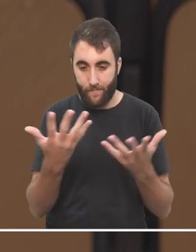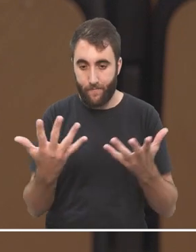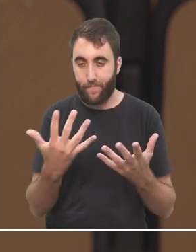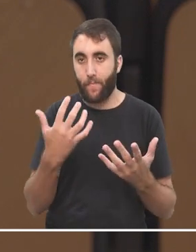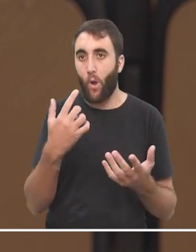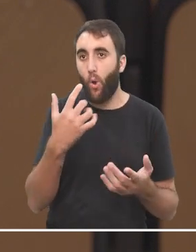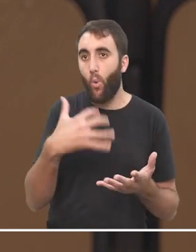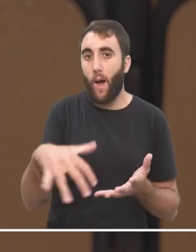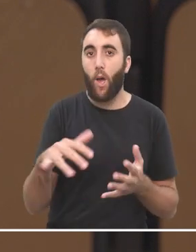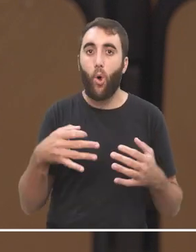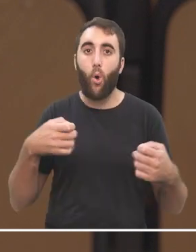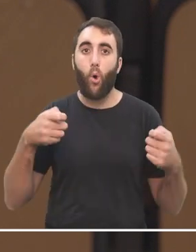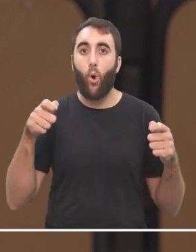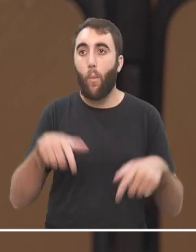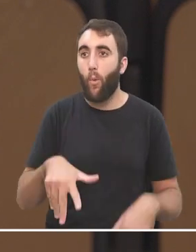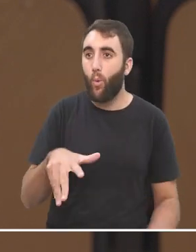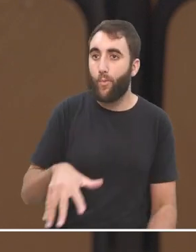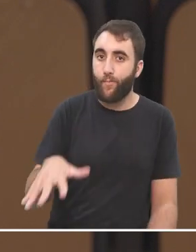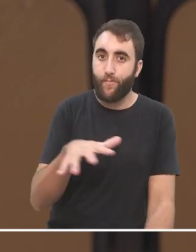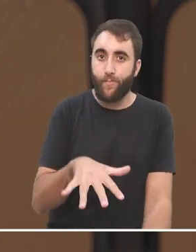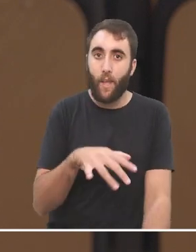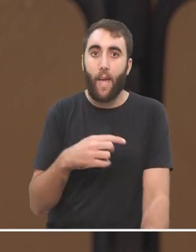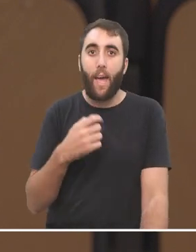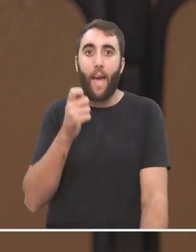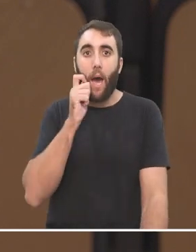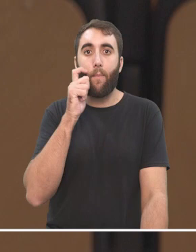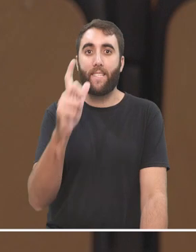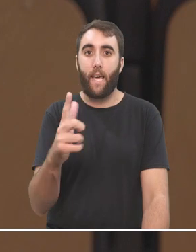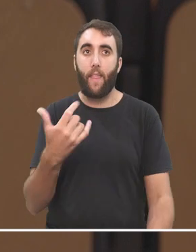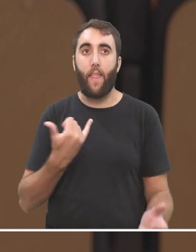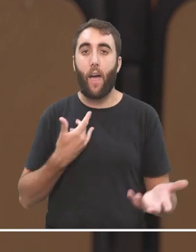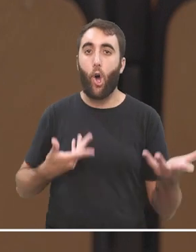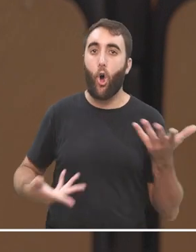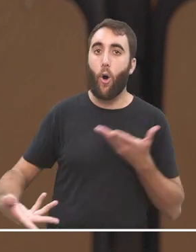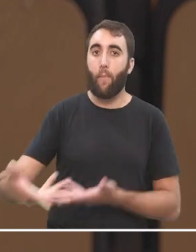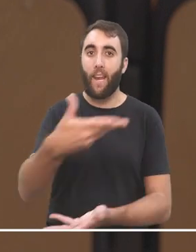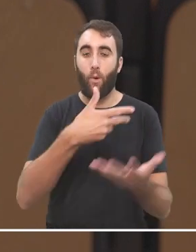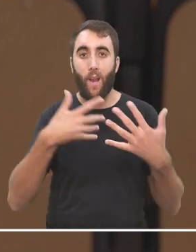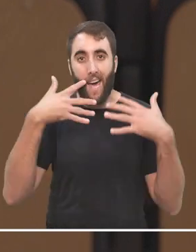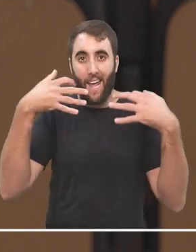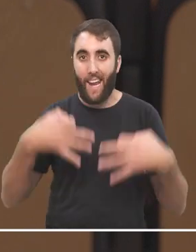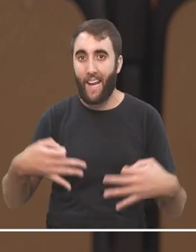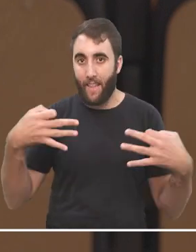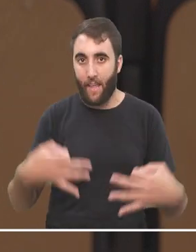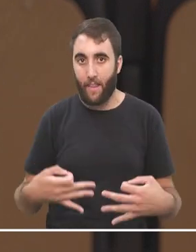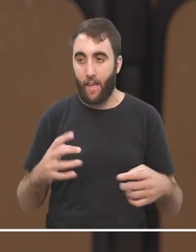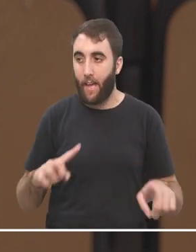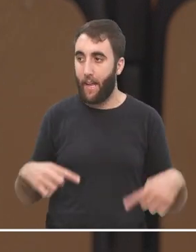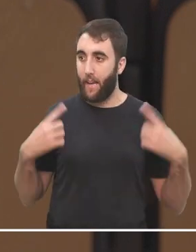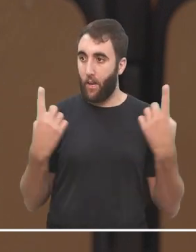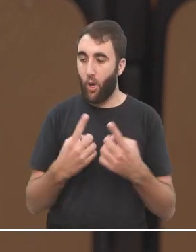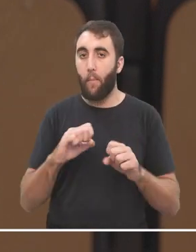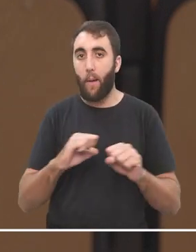lugares comunes, es la capacidad de compartir una realidad entre todos y